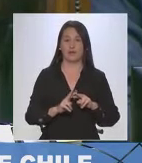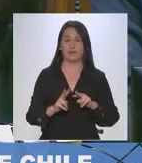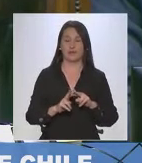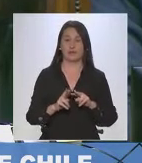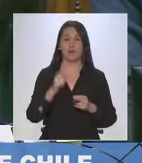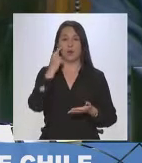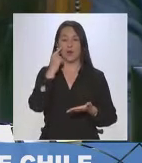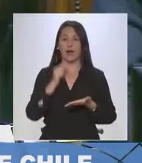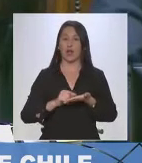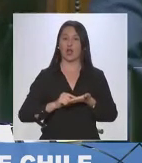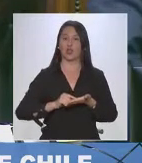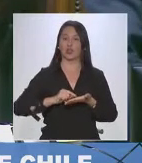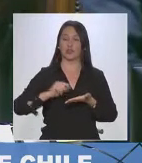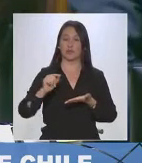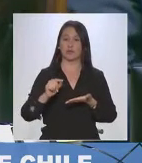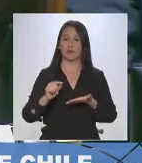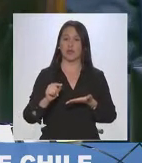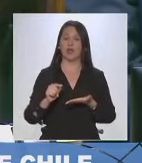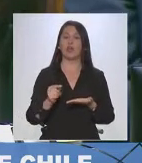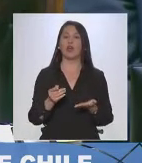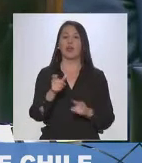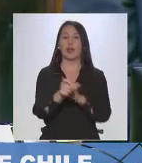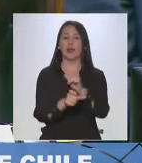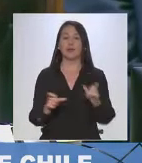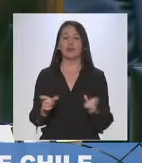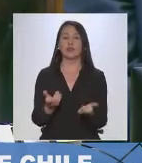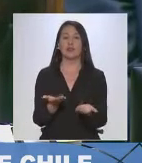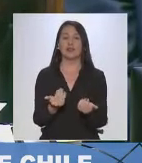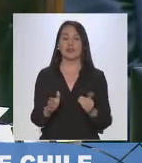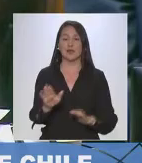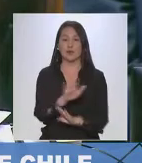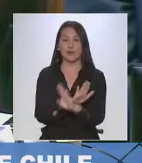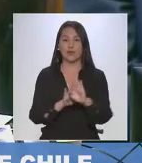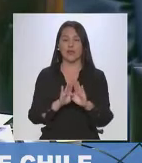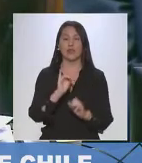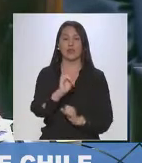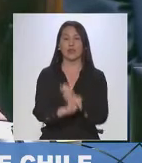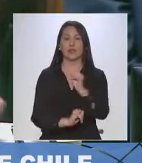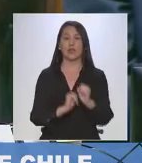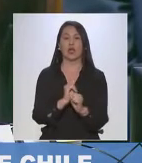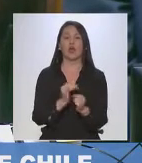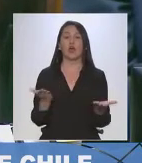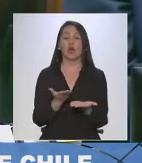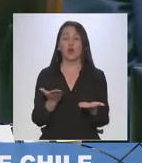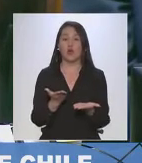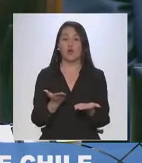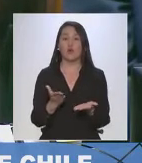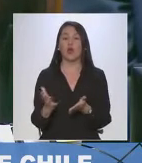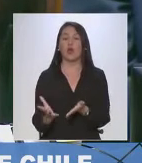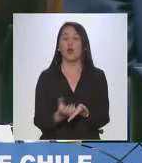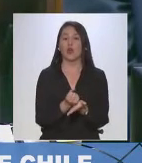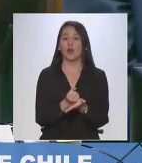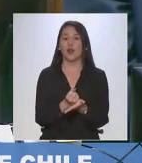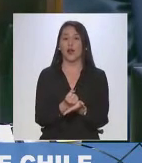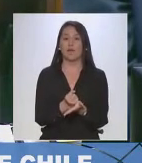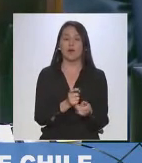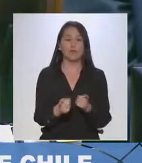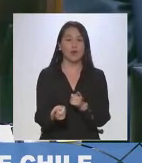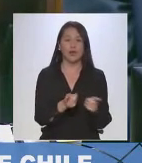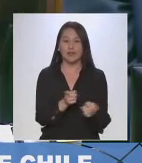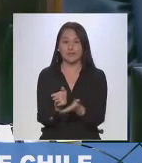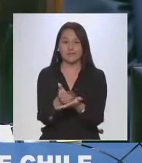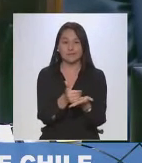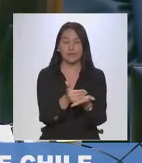carácter del flujo de las personas que requieren protección internacional cómo logramos una coordinación integrada de emergencia